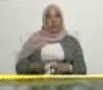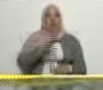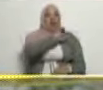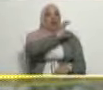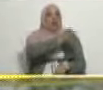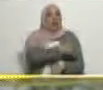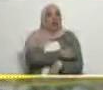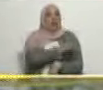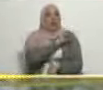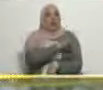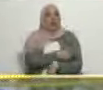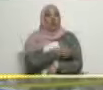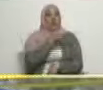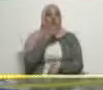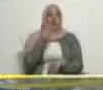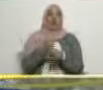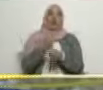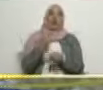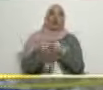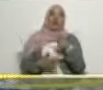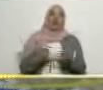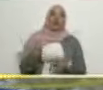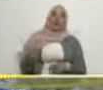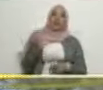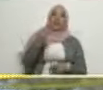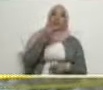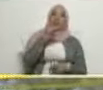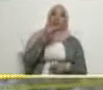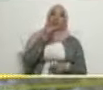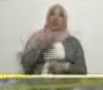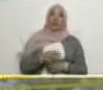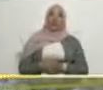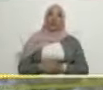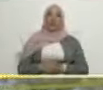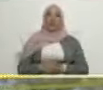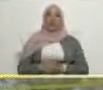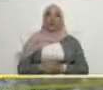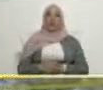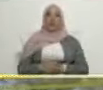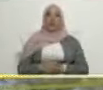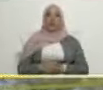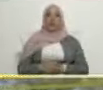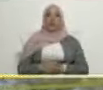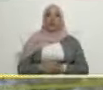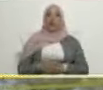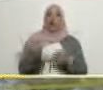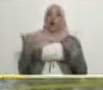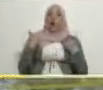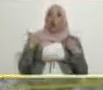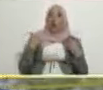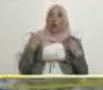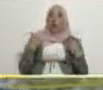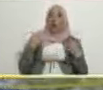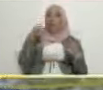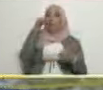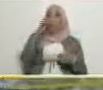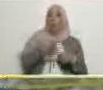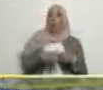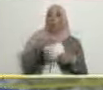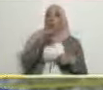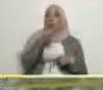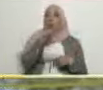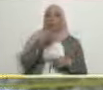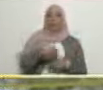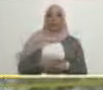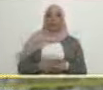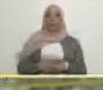energizado. ¿Te quiere tomarse un buen energético? Sano, que no le afecte el cuerpo, el corazón.